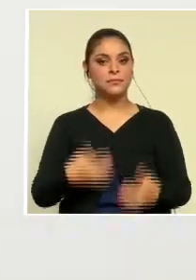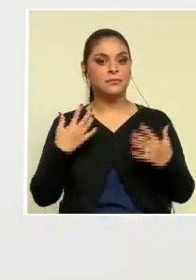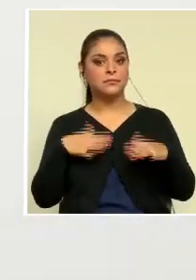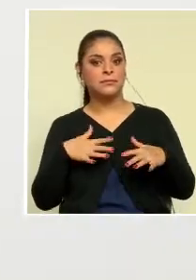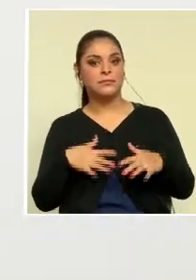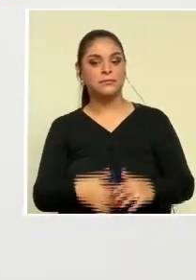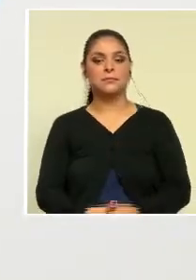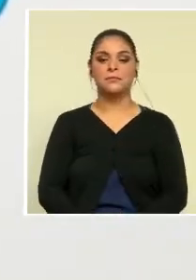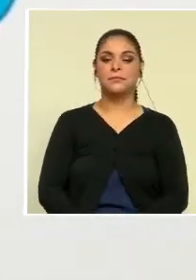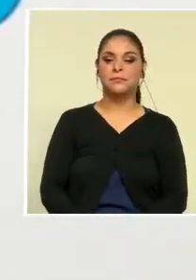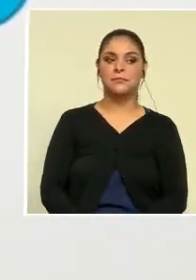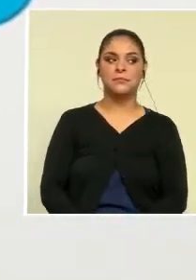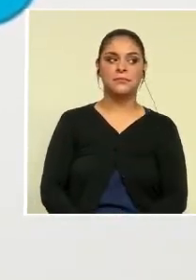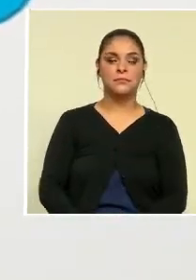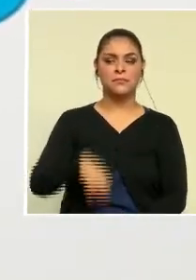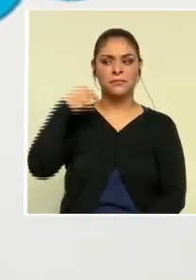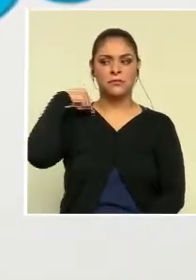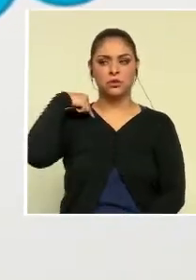no